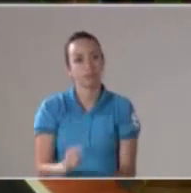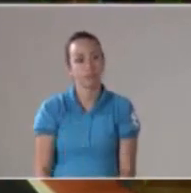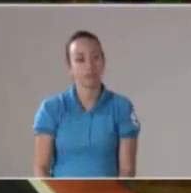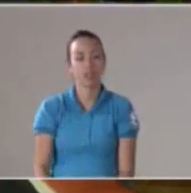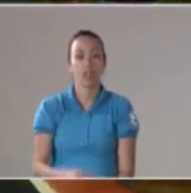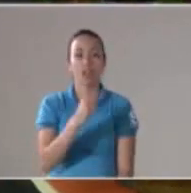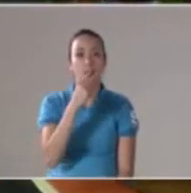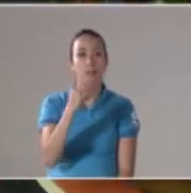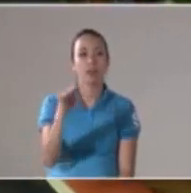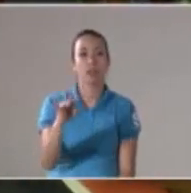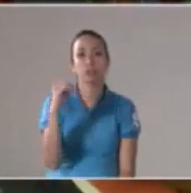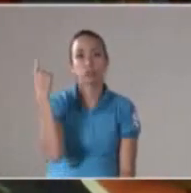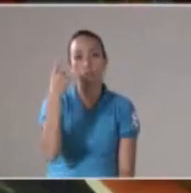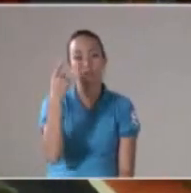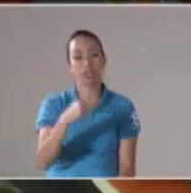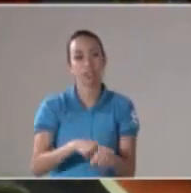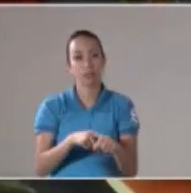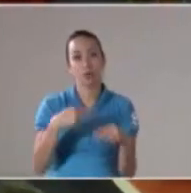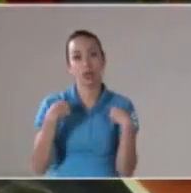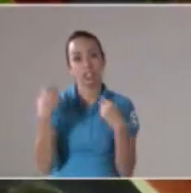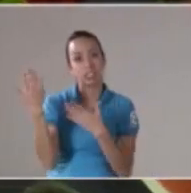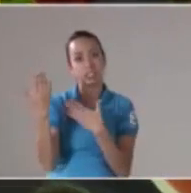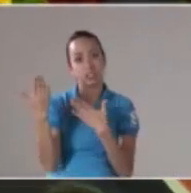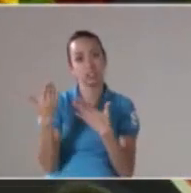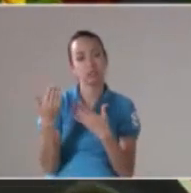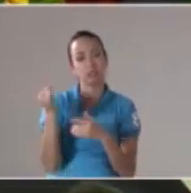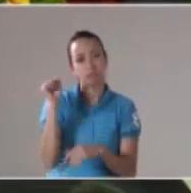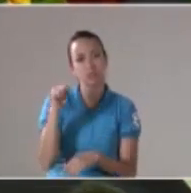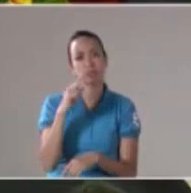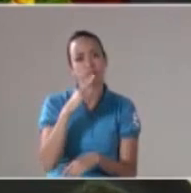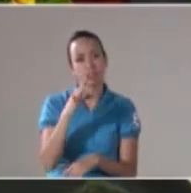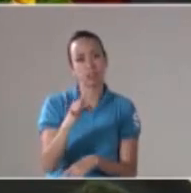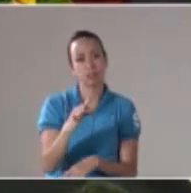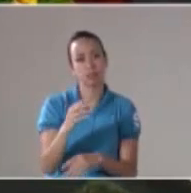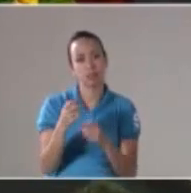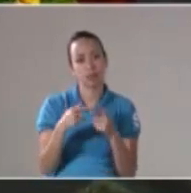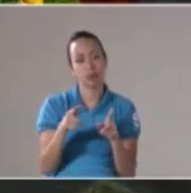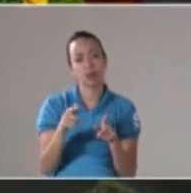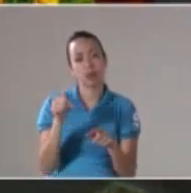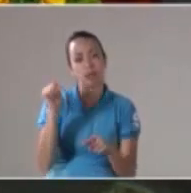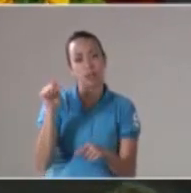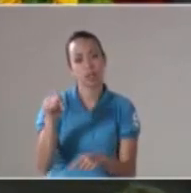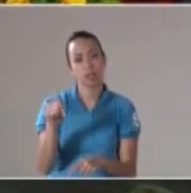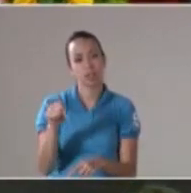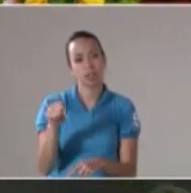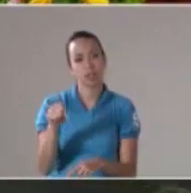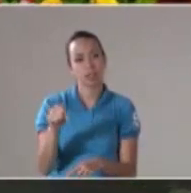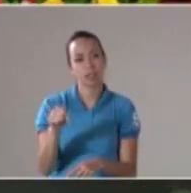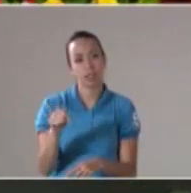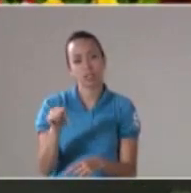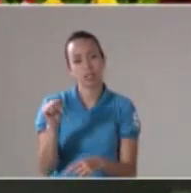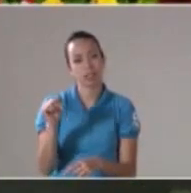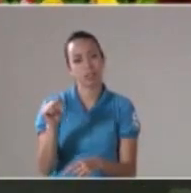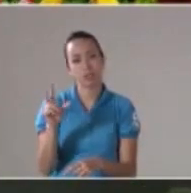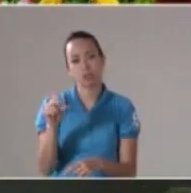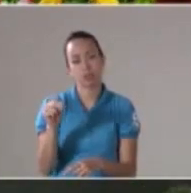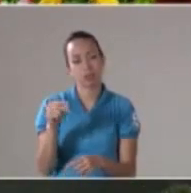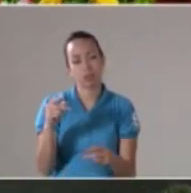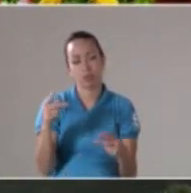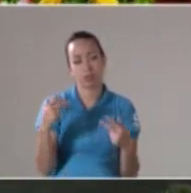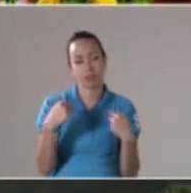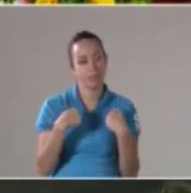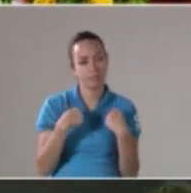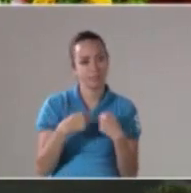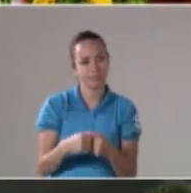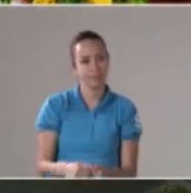Hermano, pero es que todo el tiempo hay culto. Sí, es cierto, pero no aquí. Aquí casi nunca hay culto.